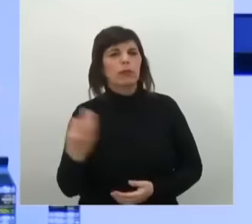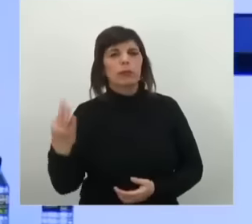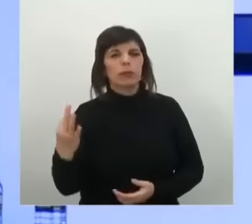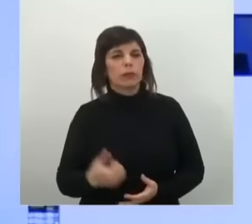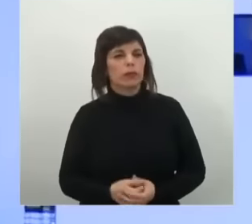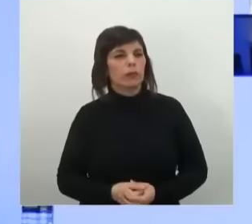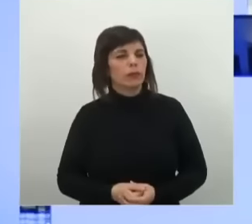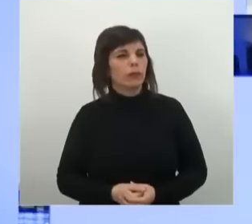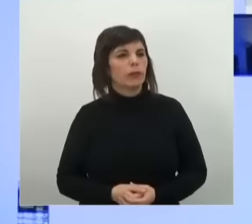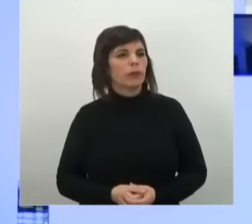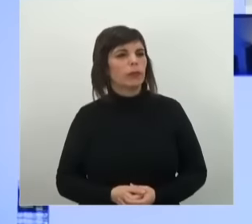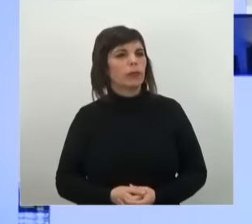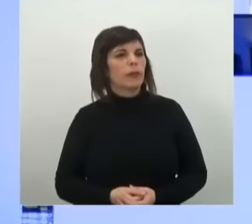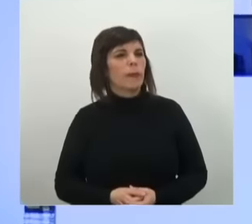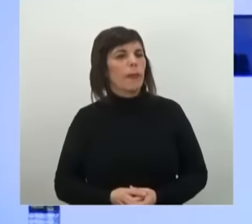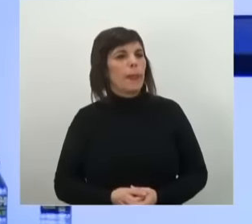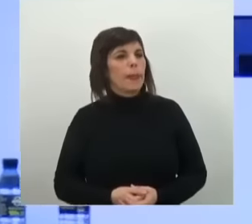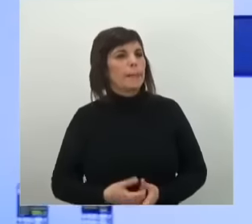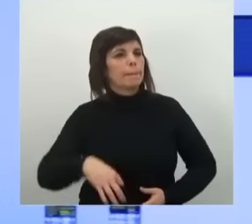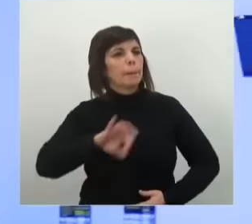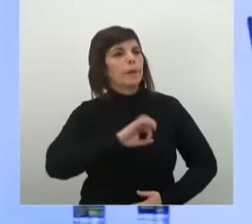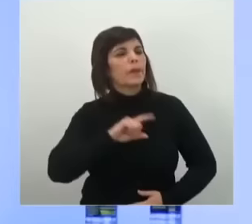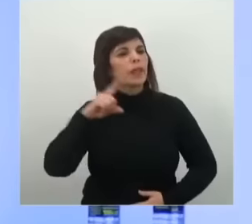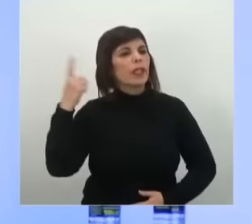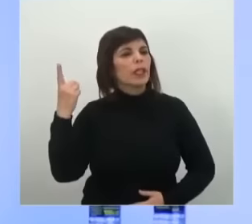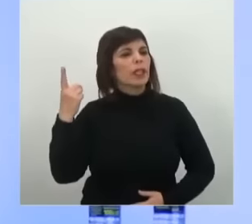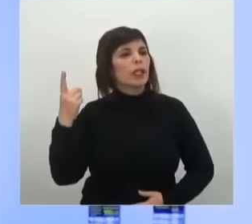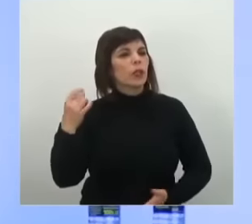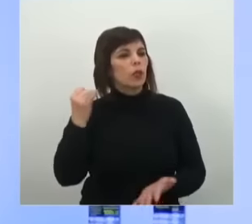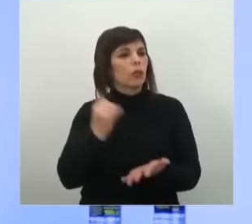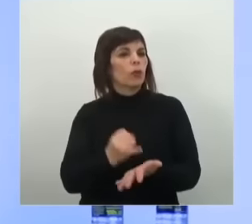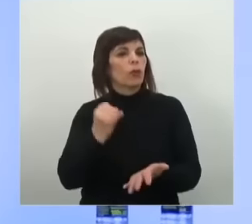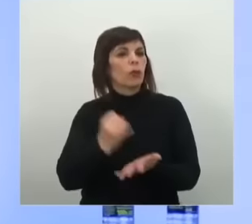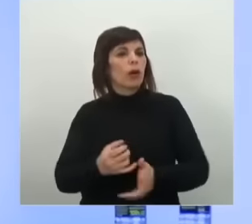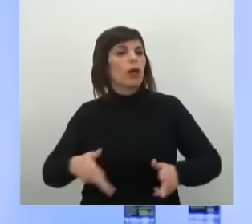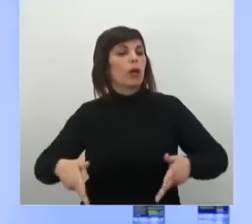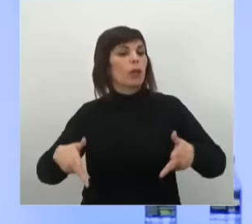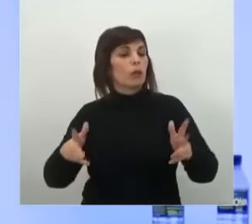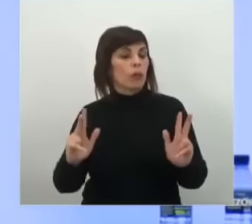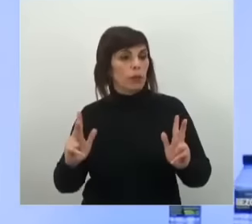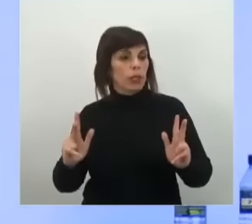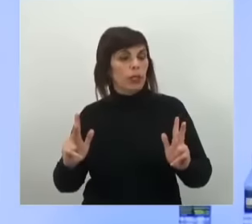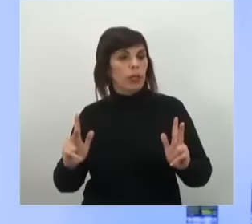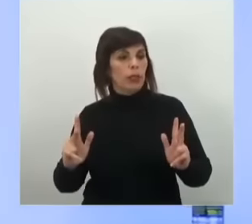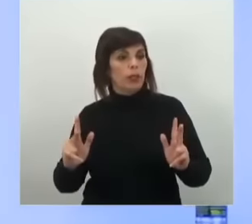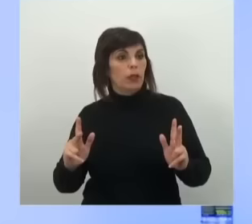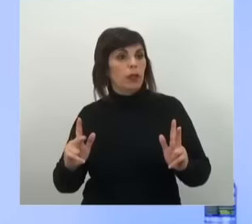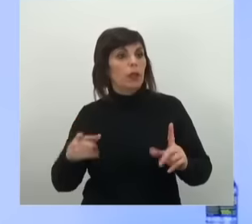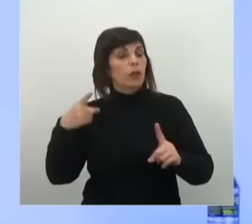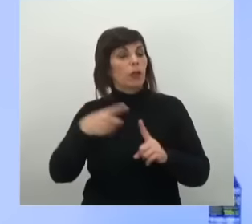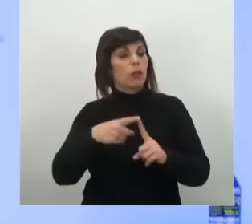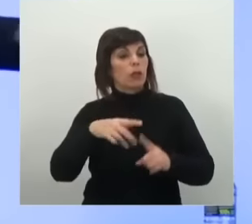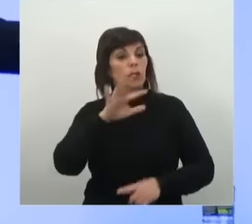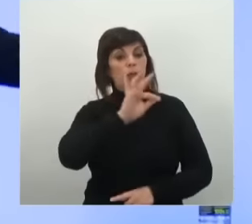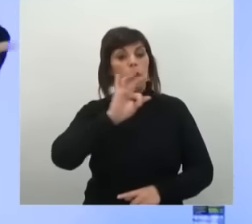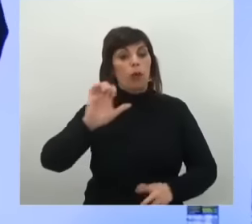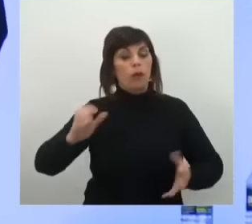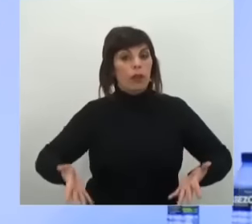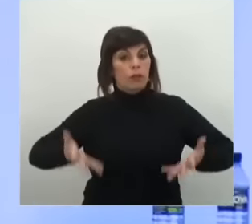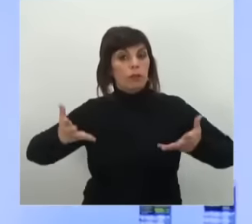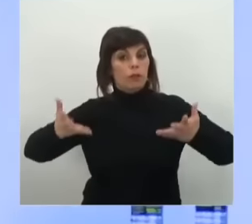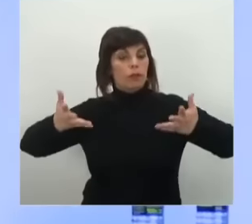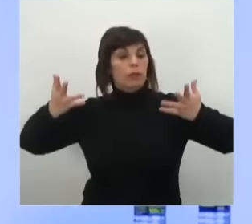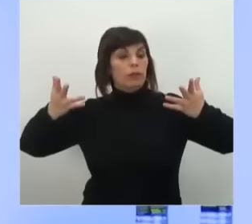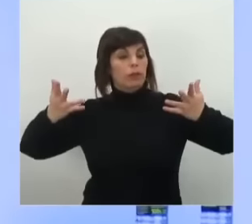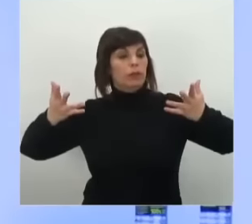pasó ahora saben que el señor también permite las situaciones para que nuestra fe se active porque fíjense lo que